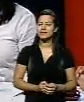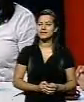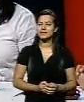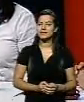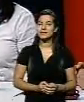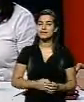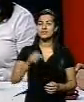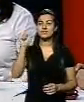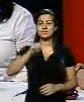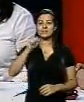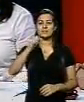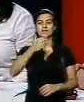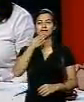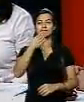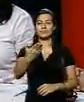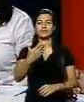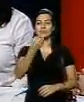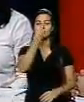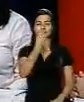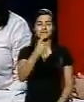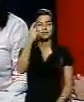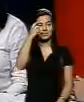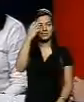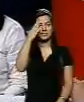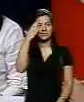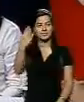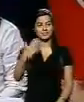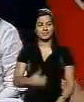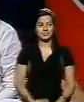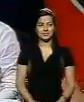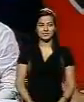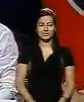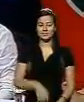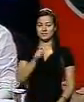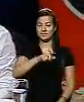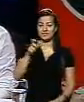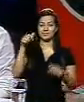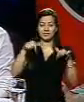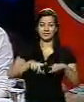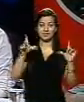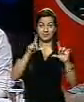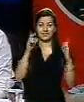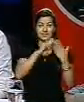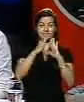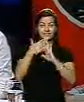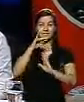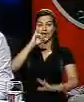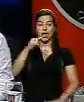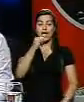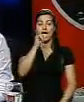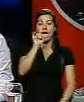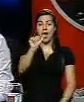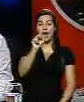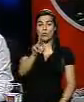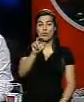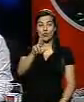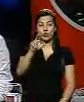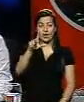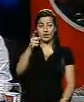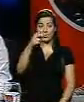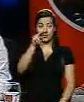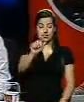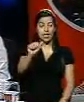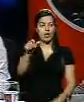Sí, gracias, buenos días, un saludo a la televisora comunitaria Jaureguina Televisión, ubicado